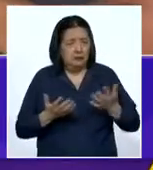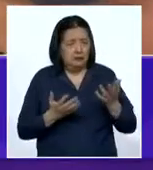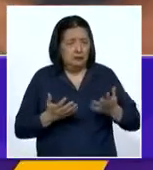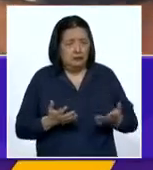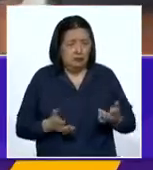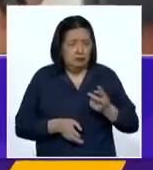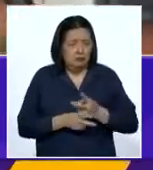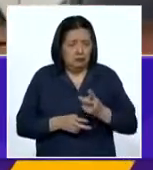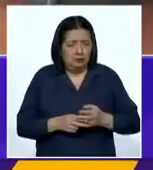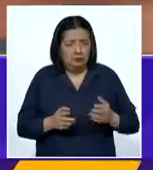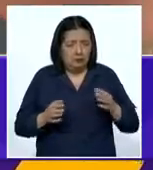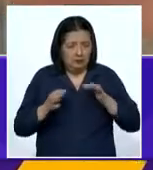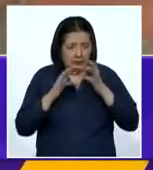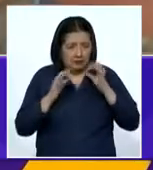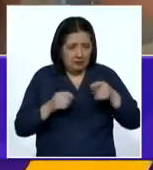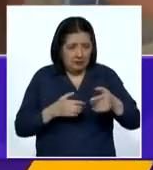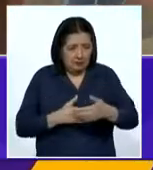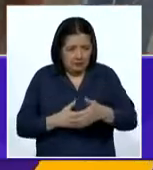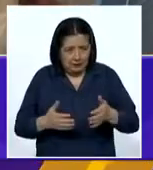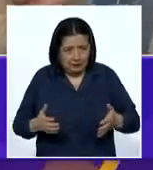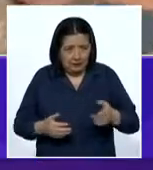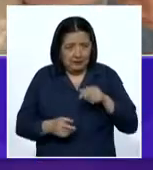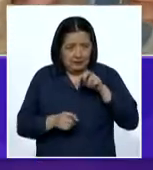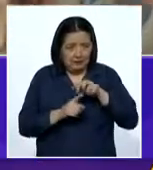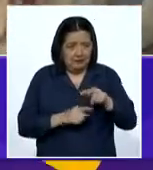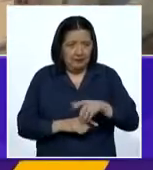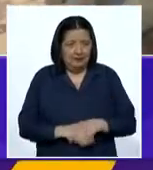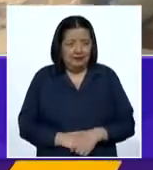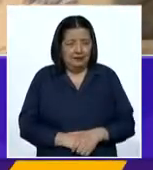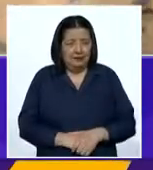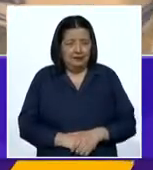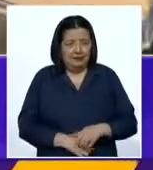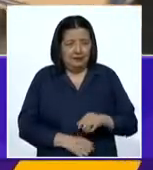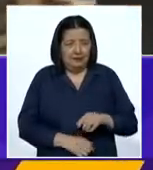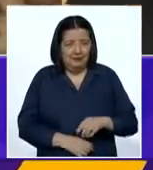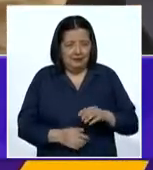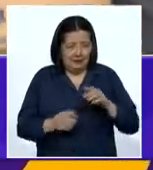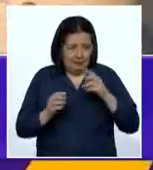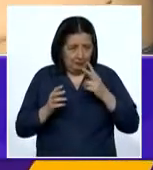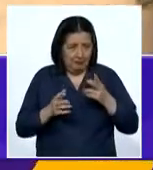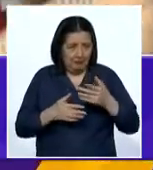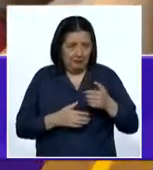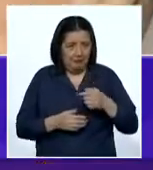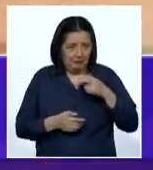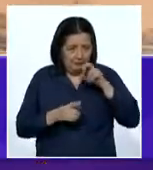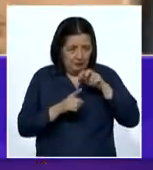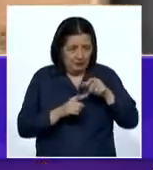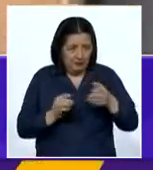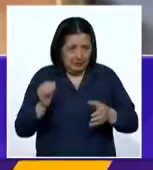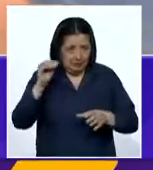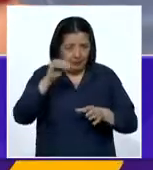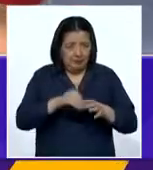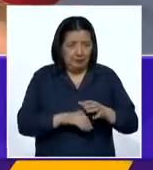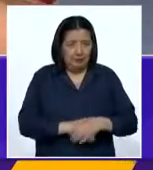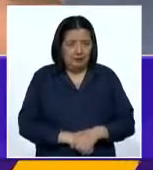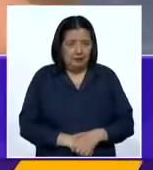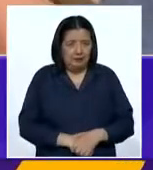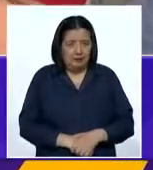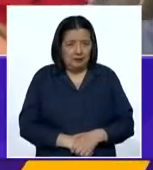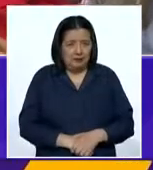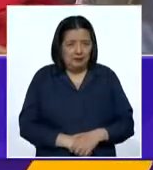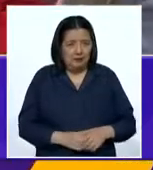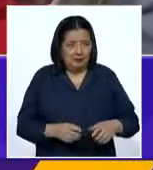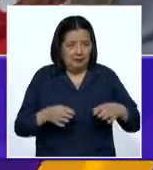los gatitos? A ver, muéstranos, por favor. En esta cajita de acá. Ah, y acá la has puesto. A ver. ¿Qué le has puesto aquí? Le he puesto